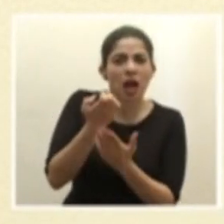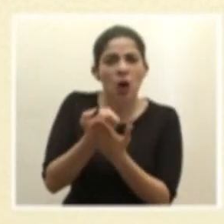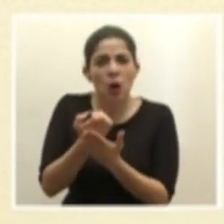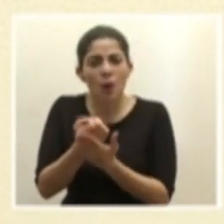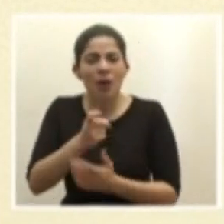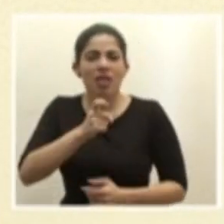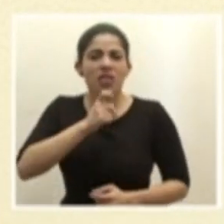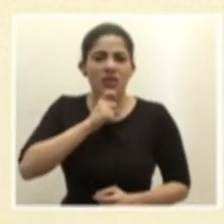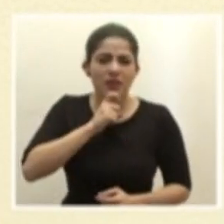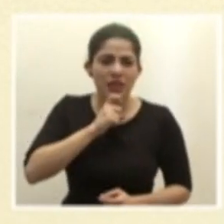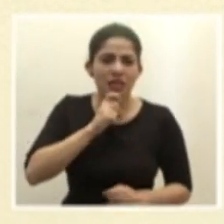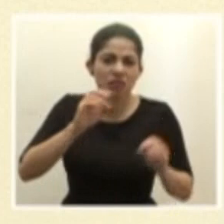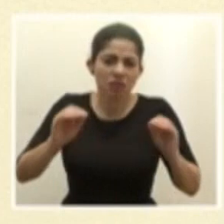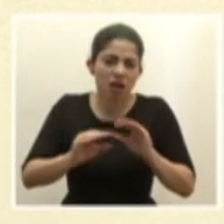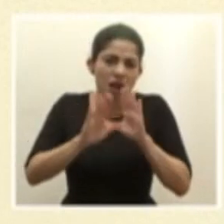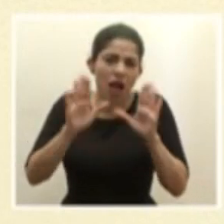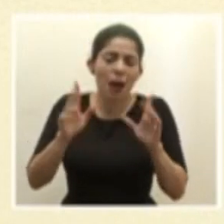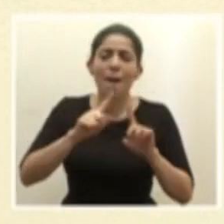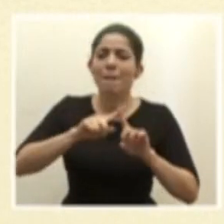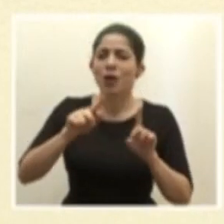que no